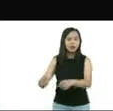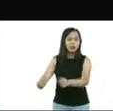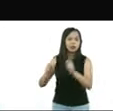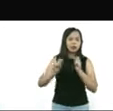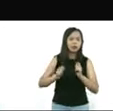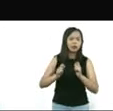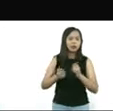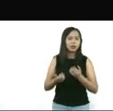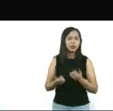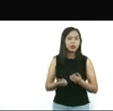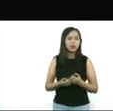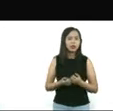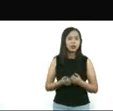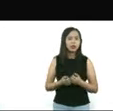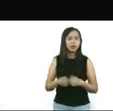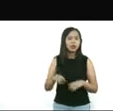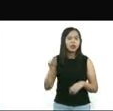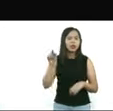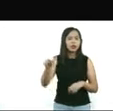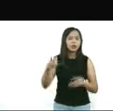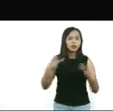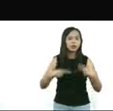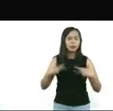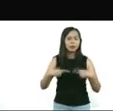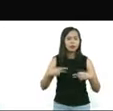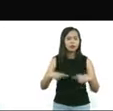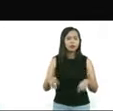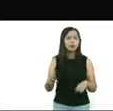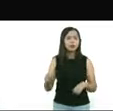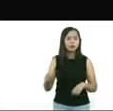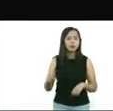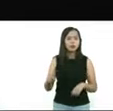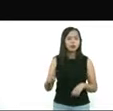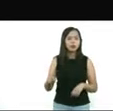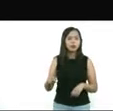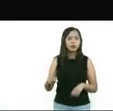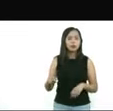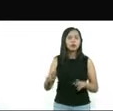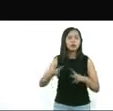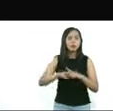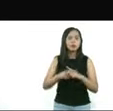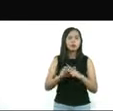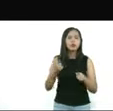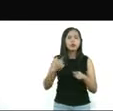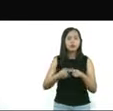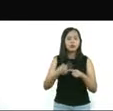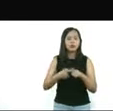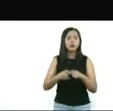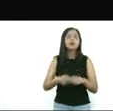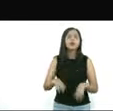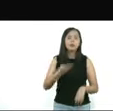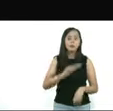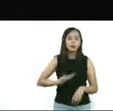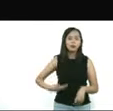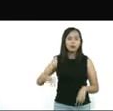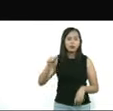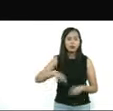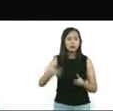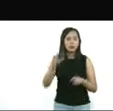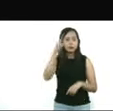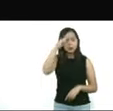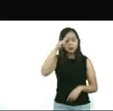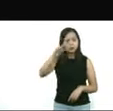y el mandato que se le dan a todos los funcionarios, empezando por el presidente de la República.